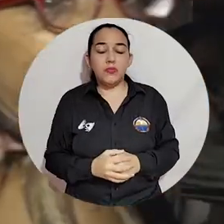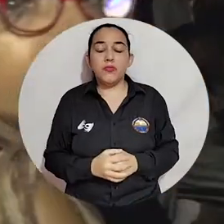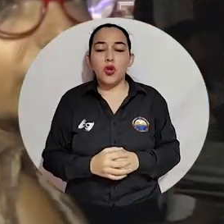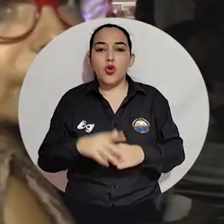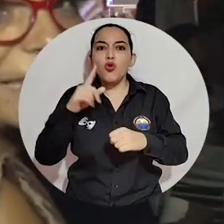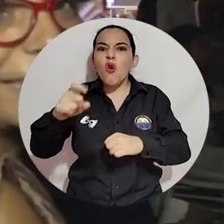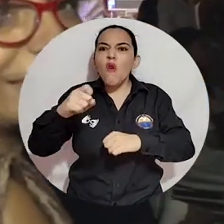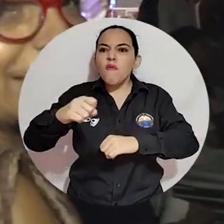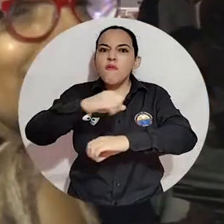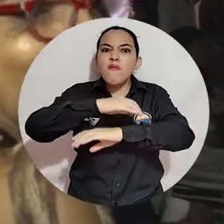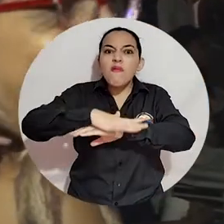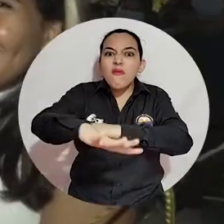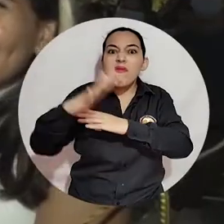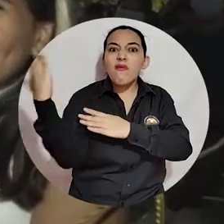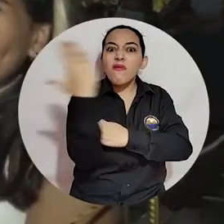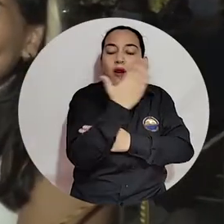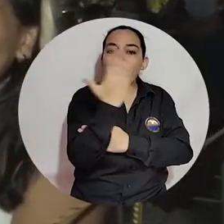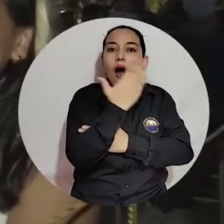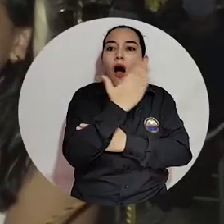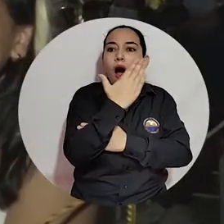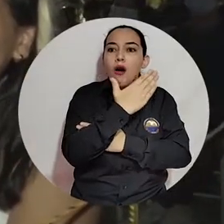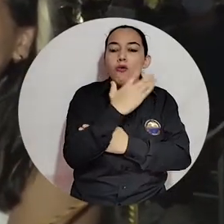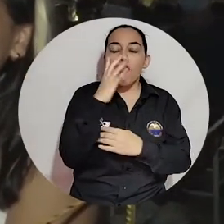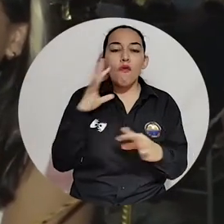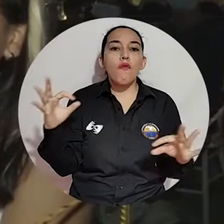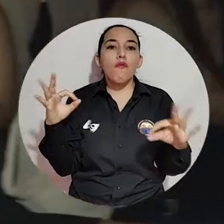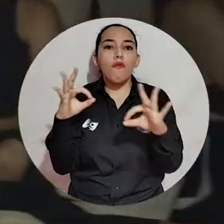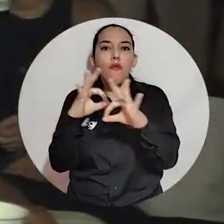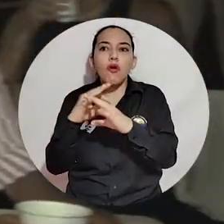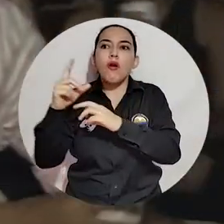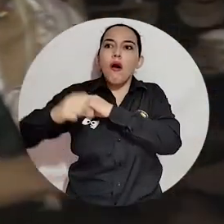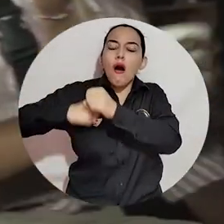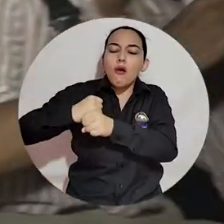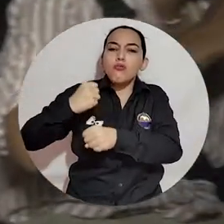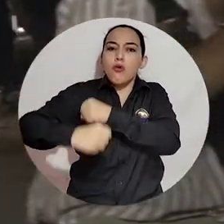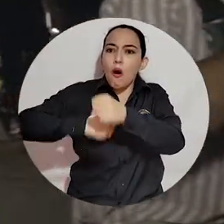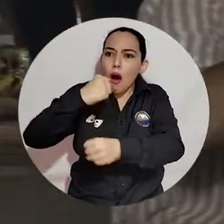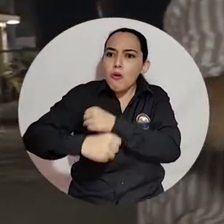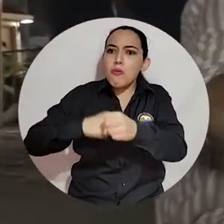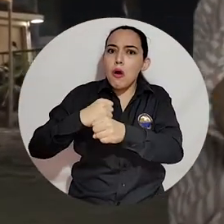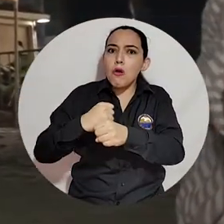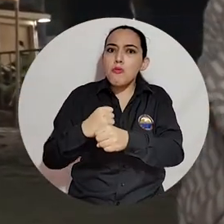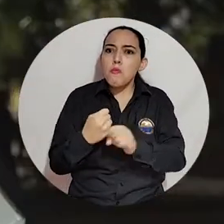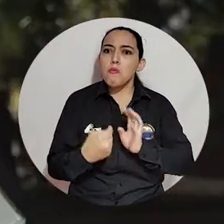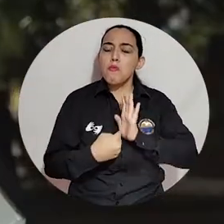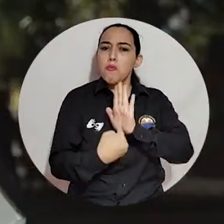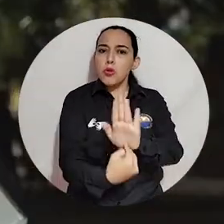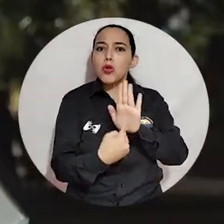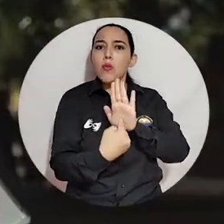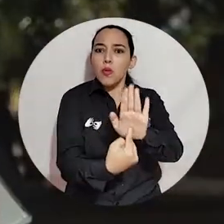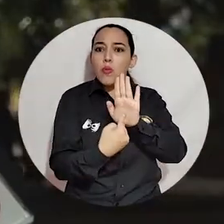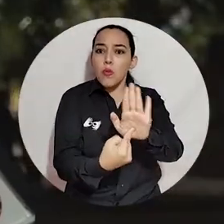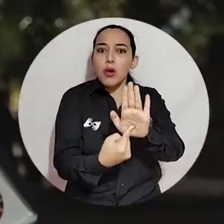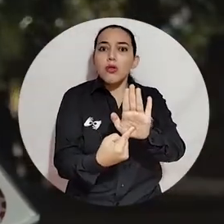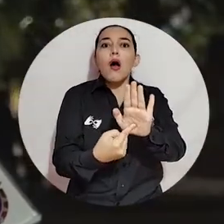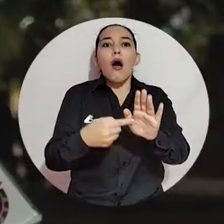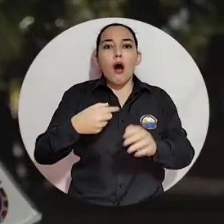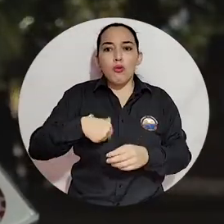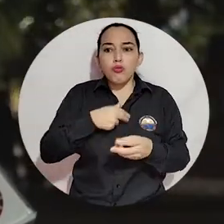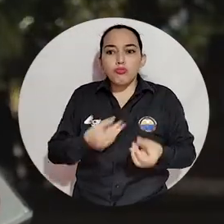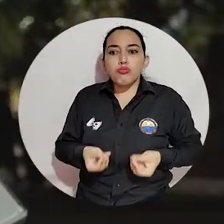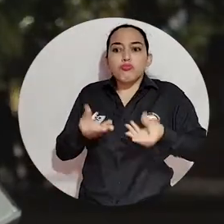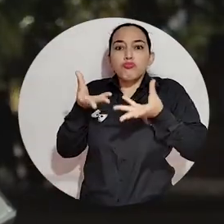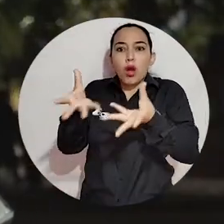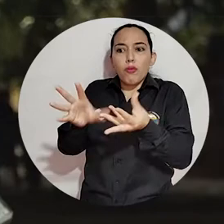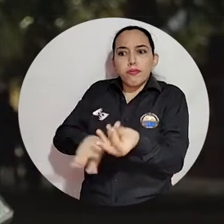nativos. Es un festival que es de cara al mar, entonces qué bonito que año tras año se está fortaleciendo y estamos aportando nuestro grano